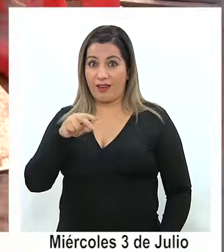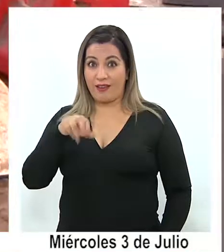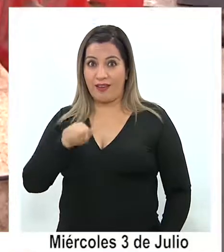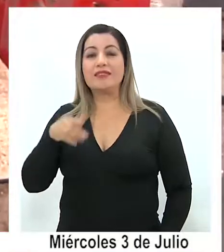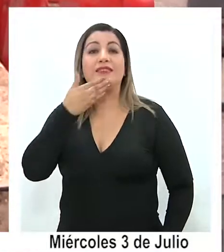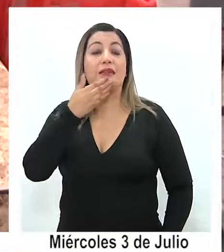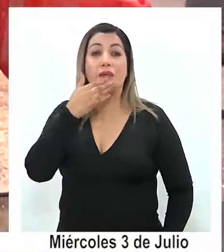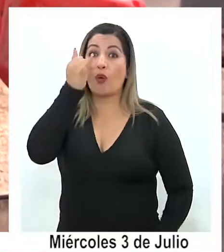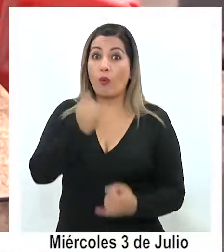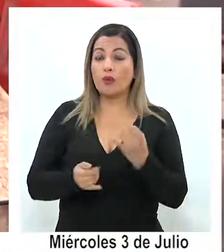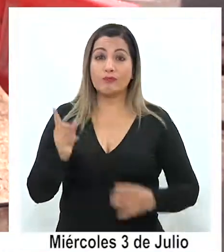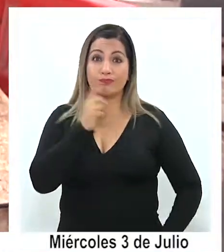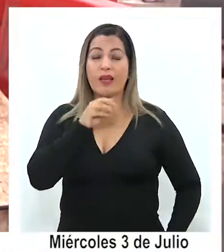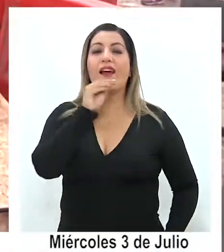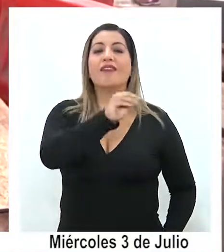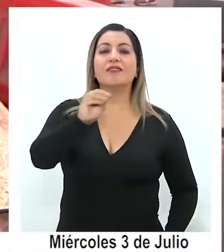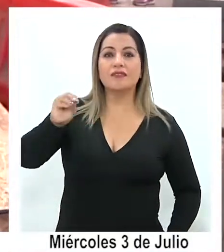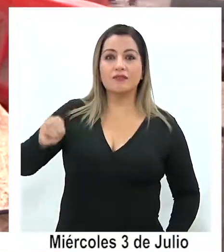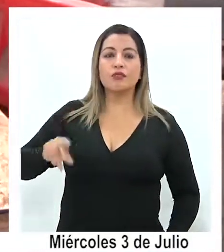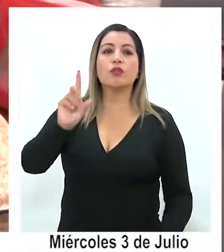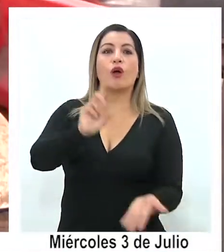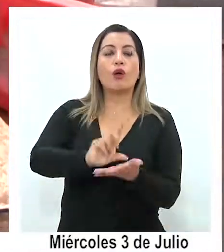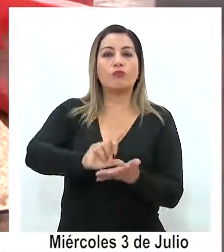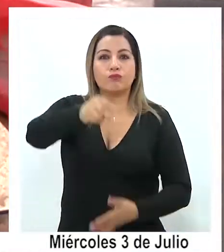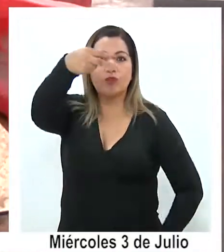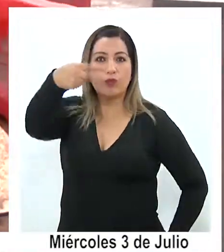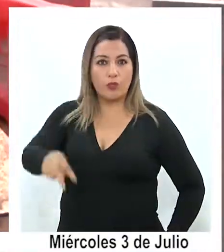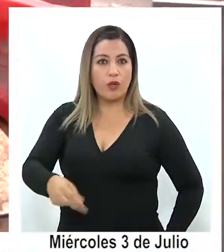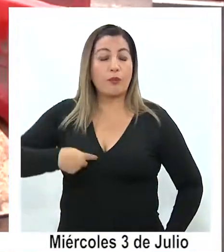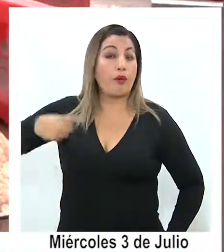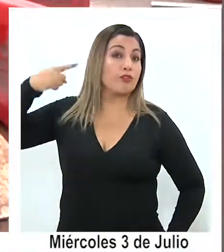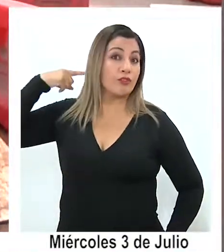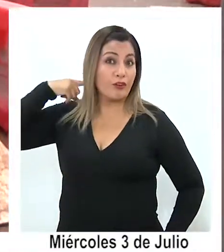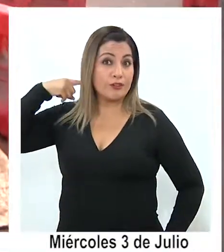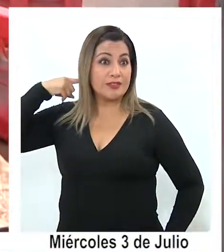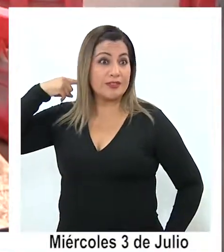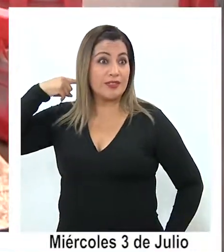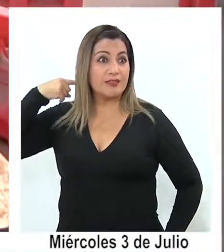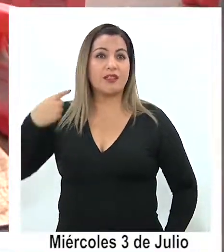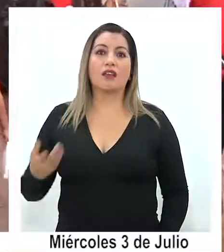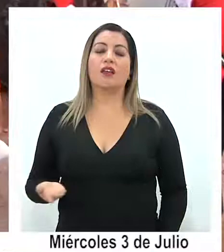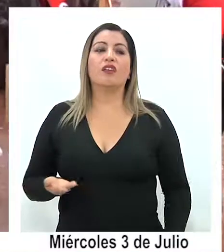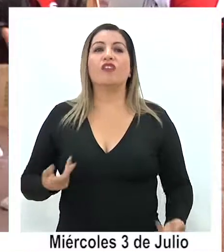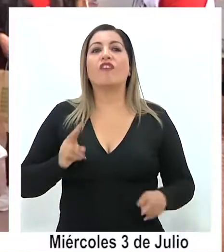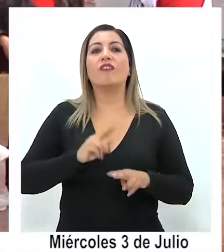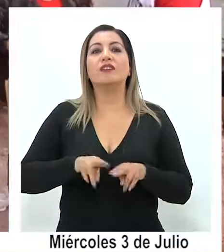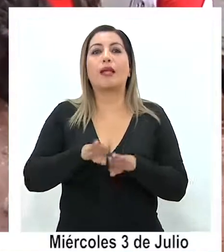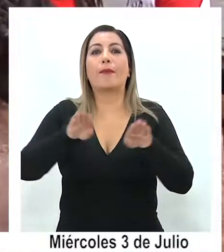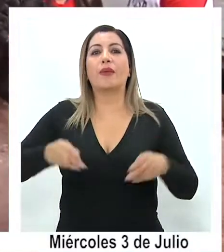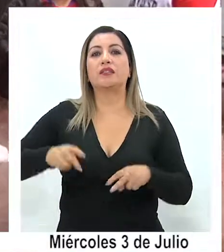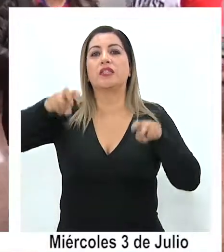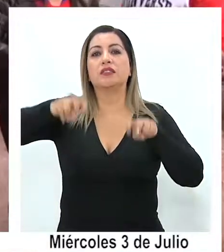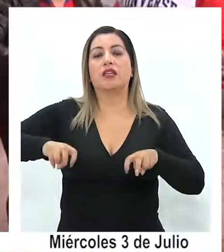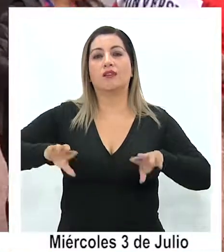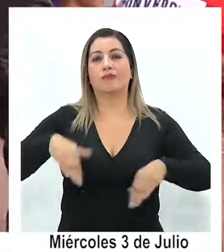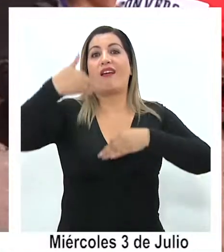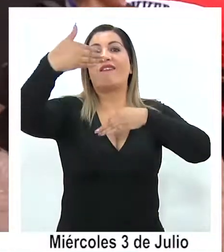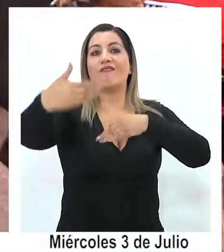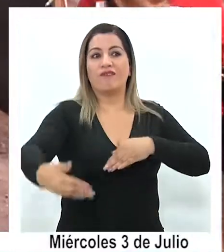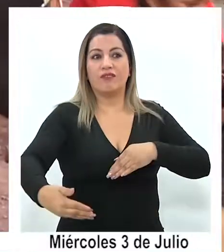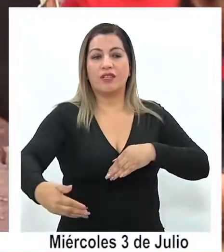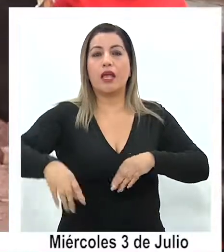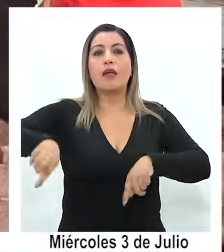Finalmente, el llamado es a los locatarios para que tomen conciencia y eviten colocar mesas, sillas y letreros